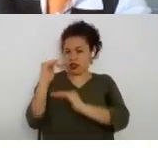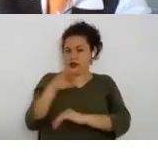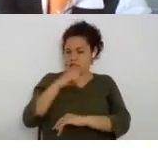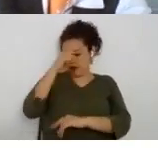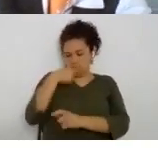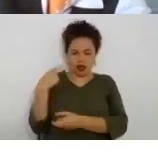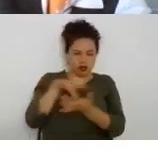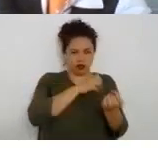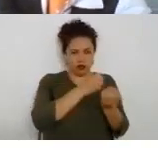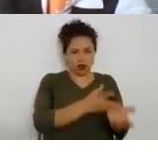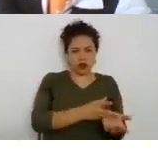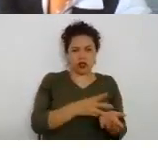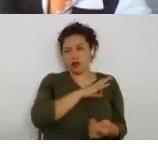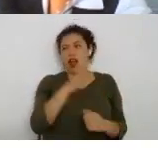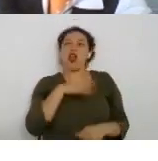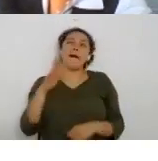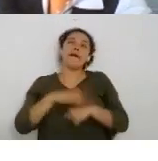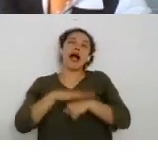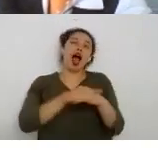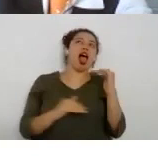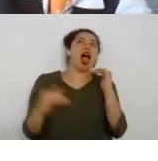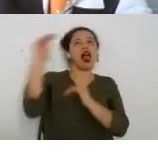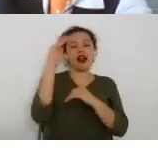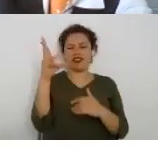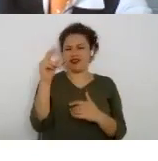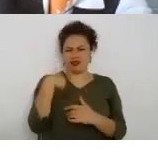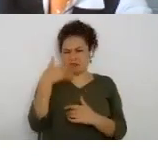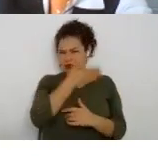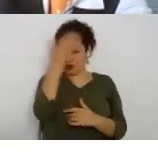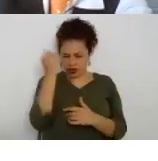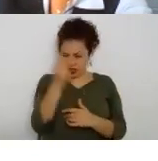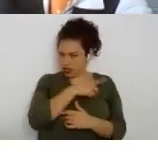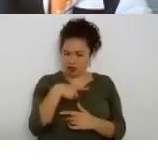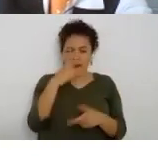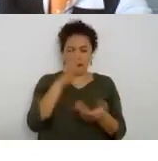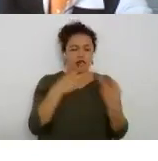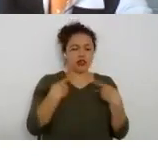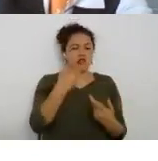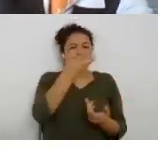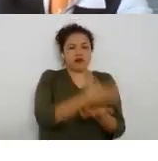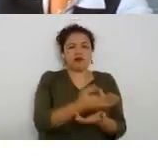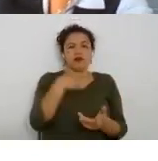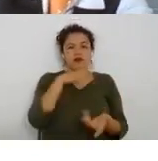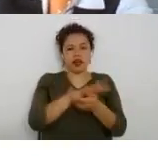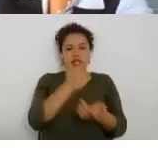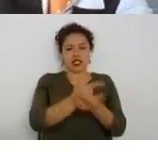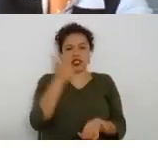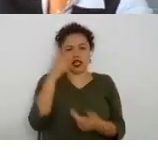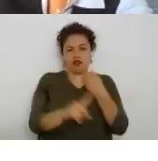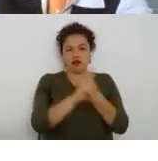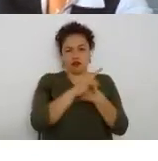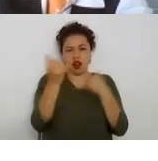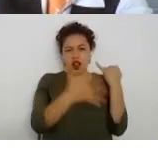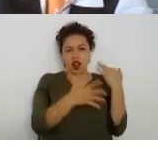No puedo pretender hacer más de lo que yo sé. ¿Ok? Porque podría perjudicar a la víctima y agravar la situación. ¿De